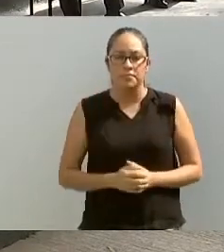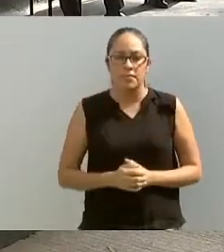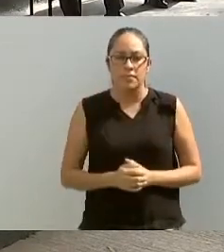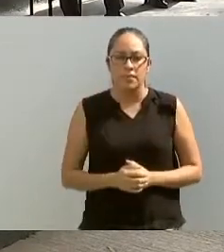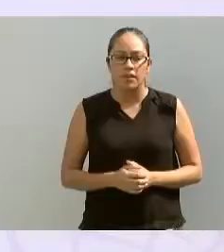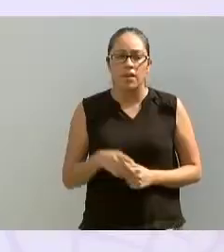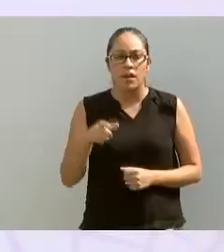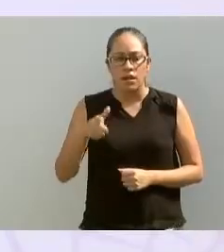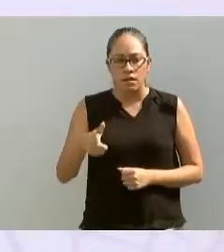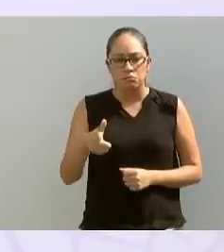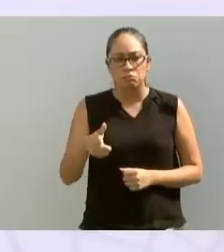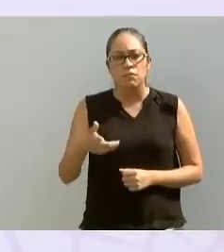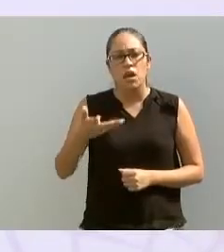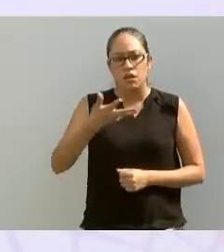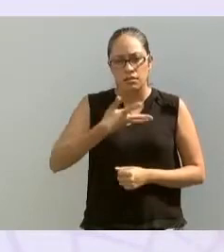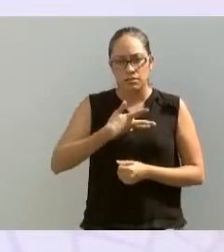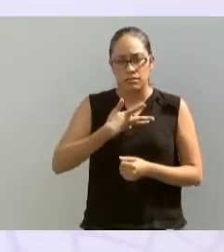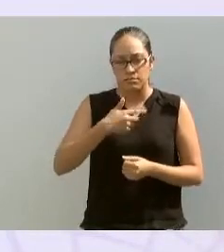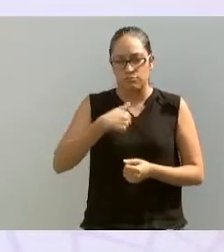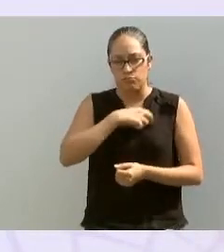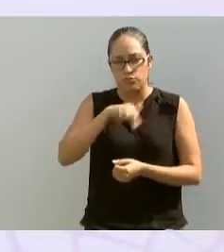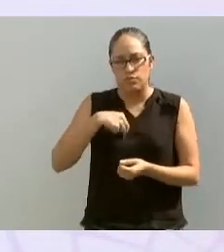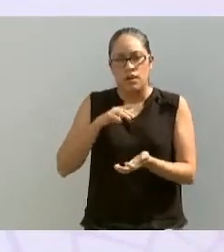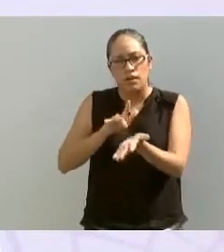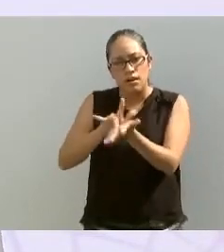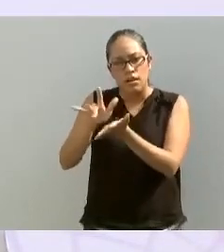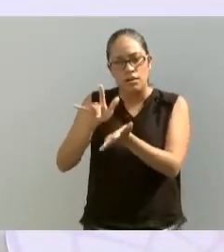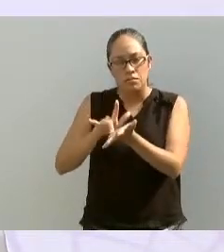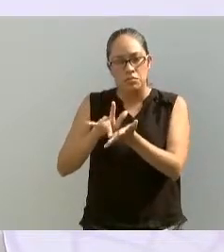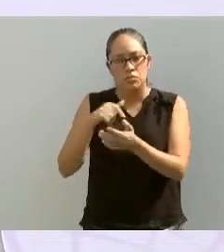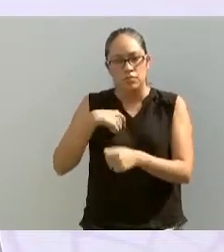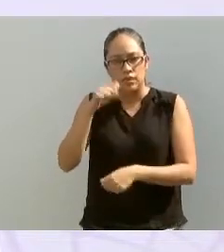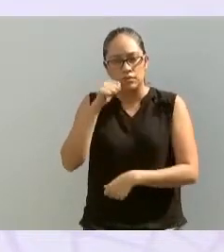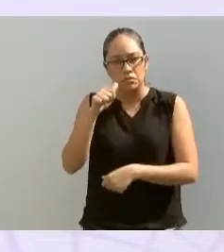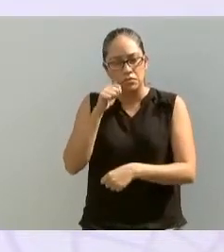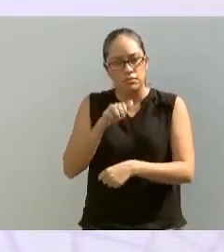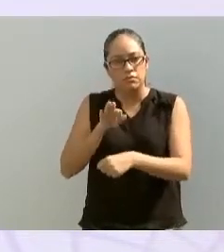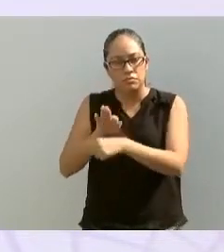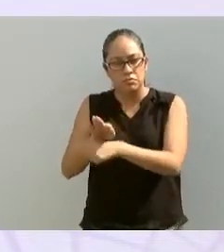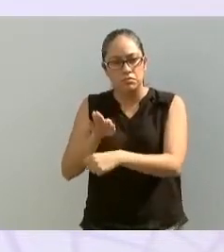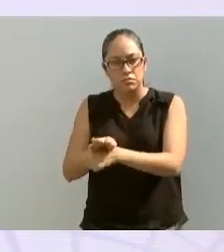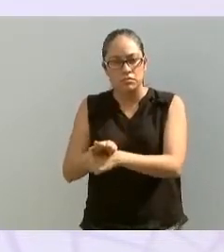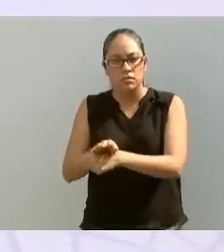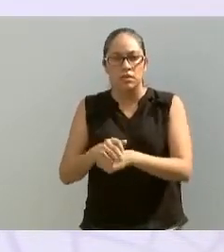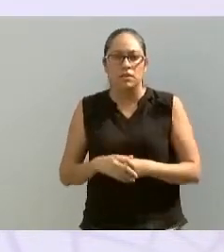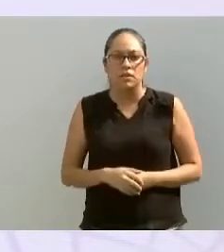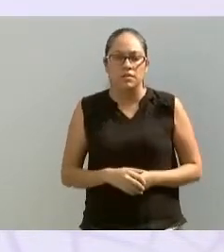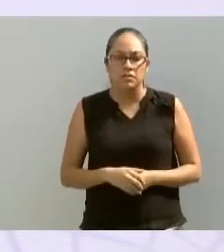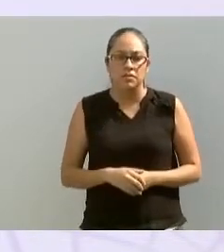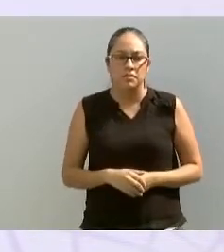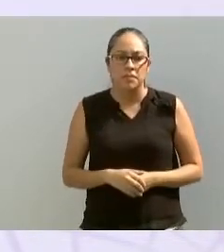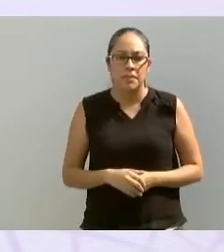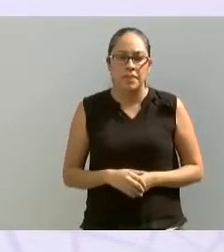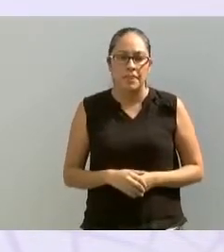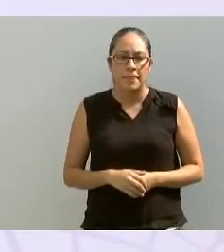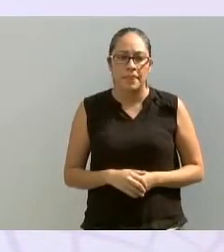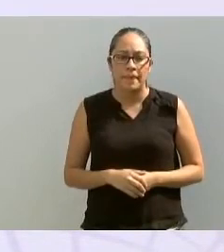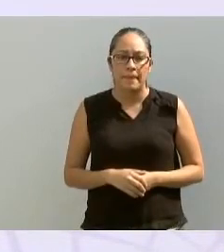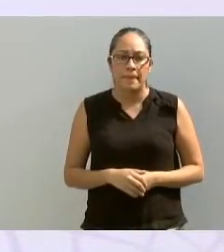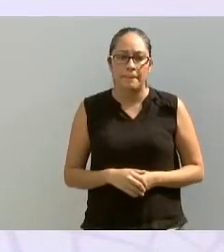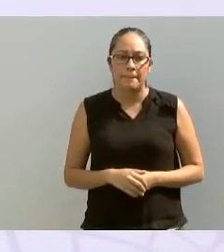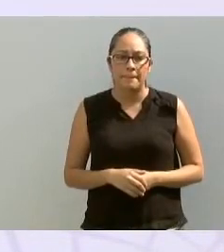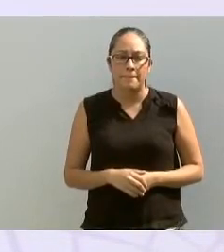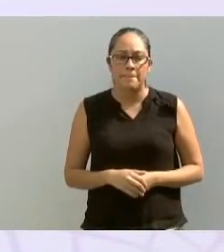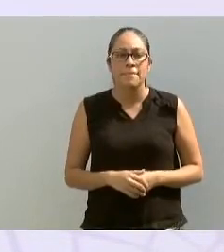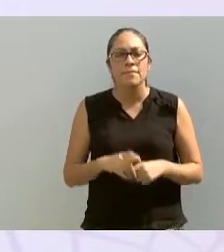que tiene todo nuestro apoyo, todo nuestro respaldo. Lo mismo con